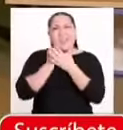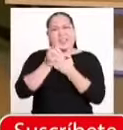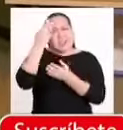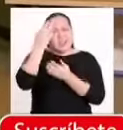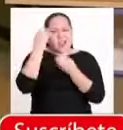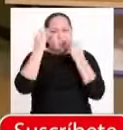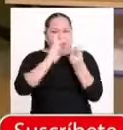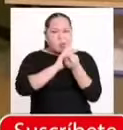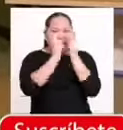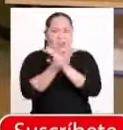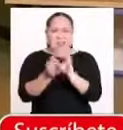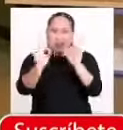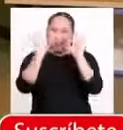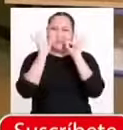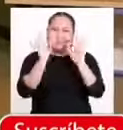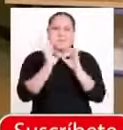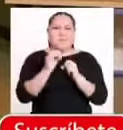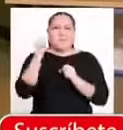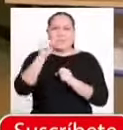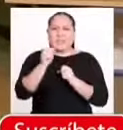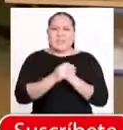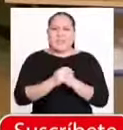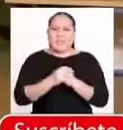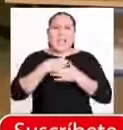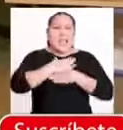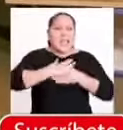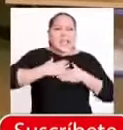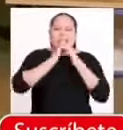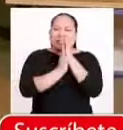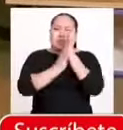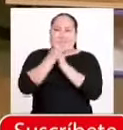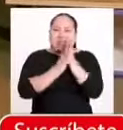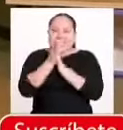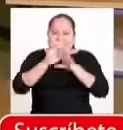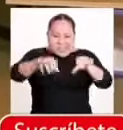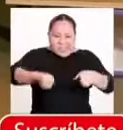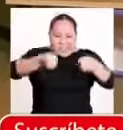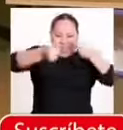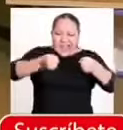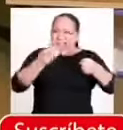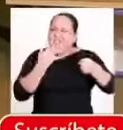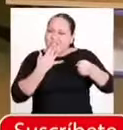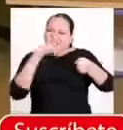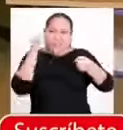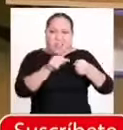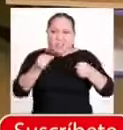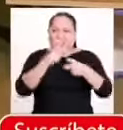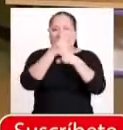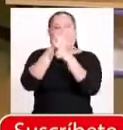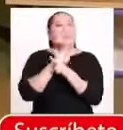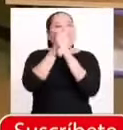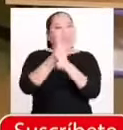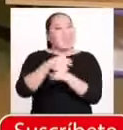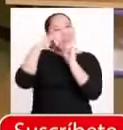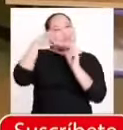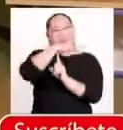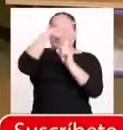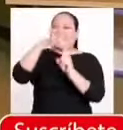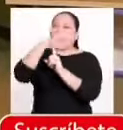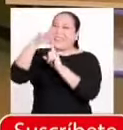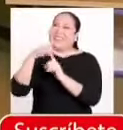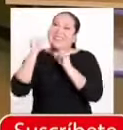reciclar bien. Y ya me dio ganas de hacer mis tachos de colores para cuidar el medio